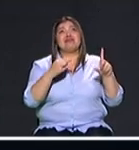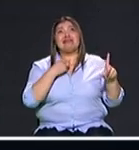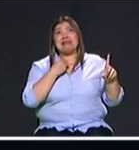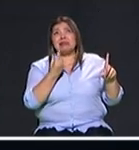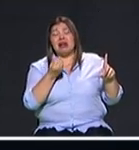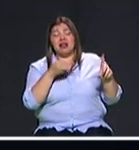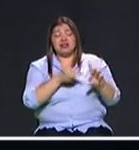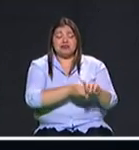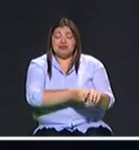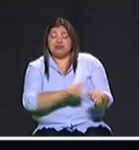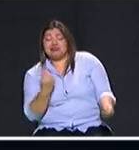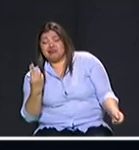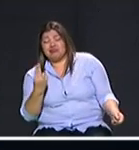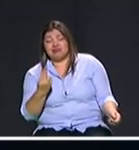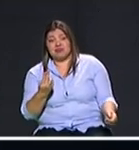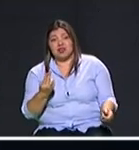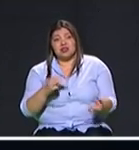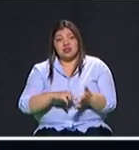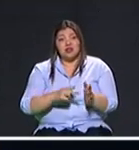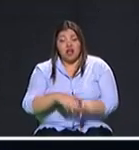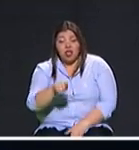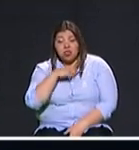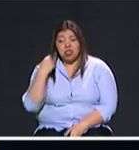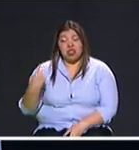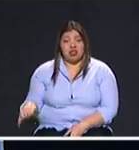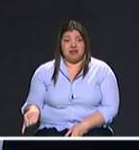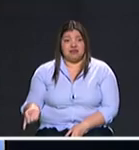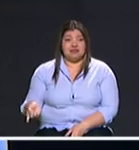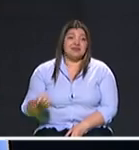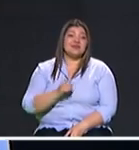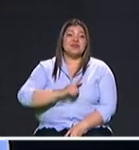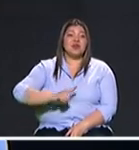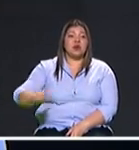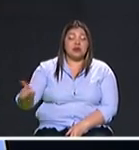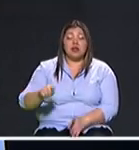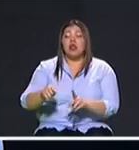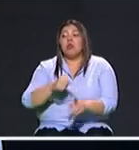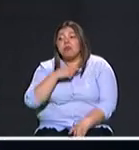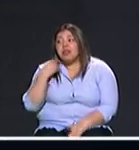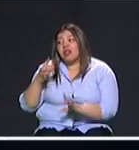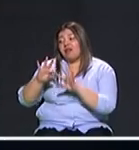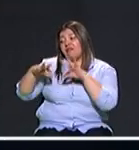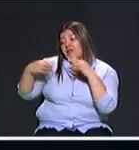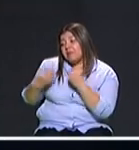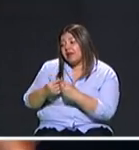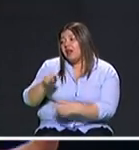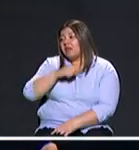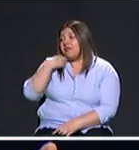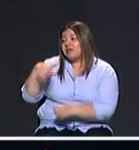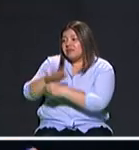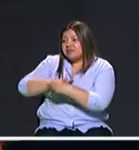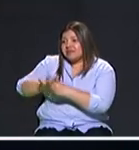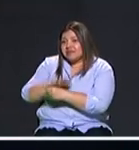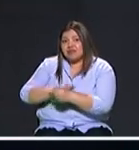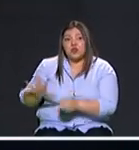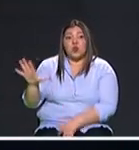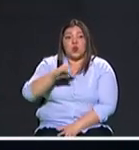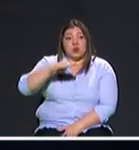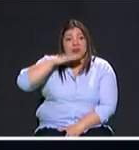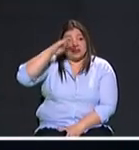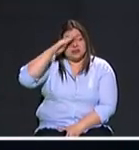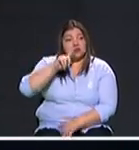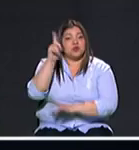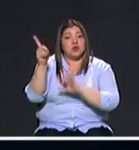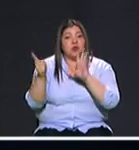de estudiar no es que pierda el ciudadano pierde el ciudadano pierde su familia pierde el barrio pierde la ciudad completa nosotros